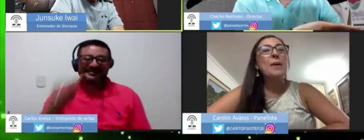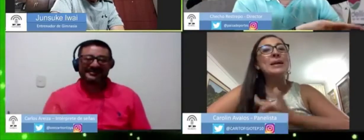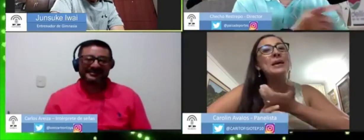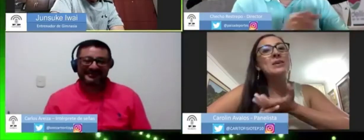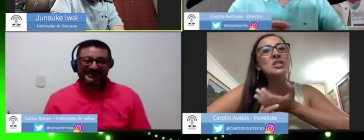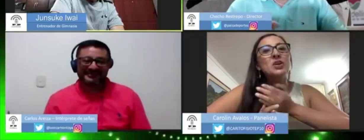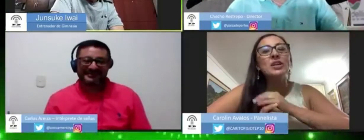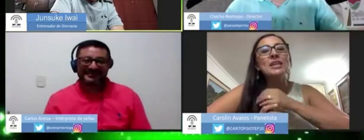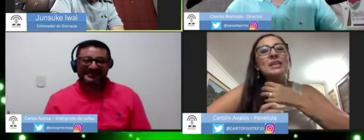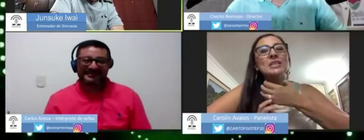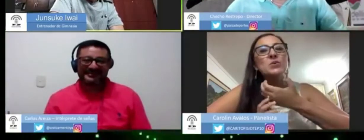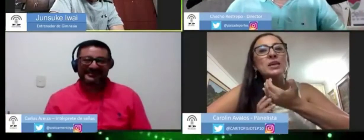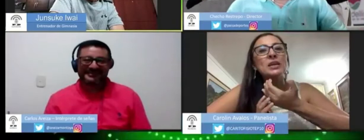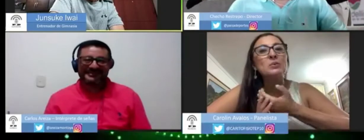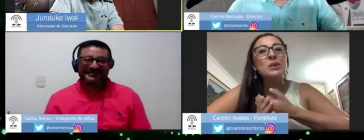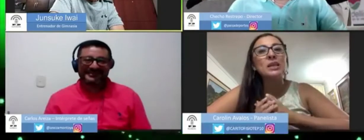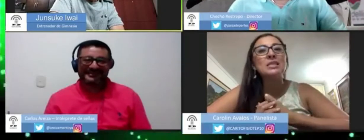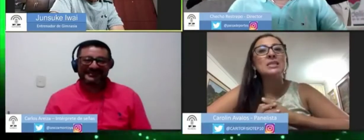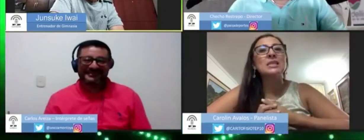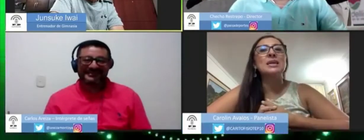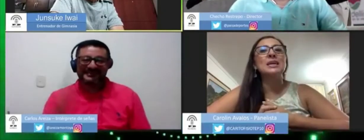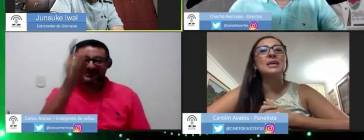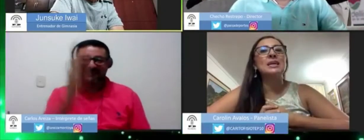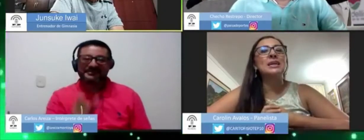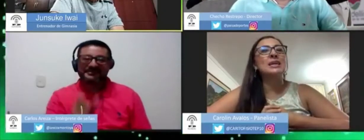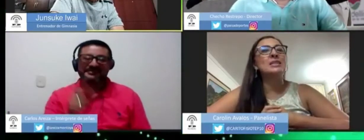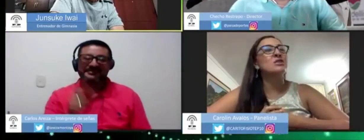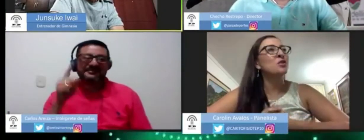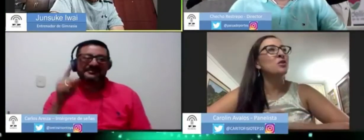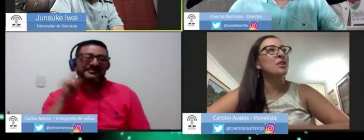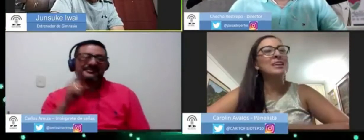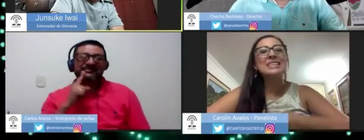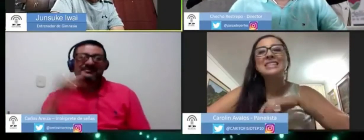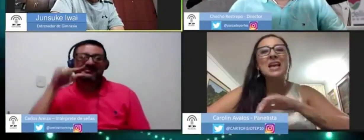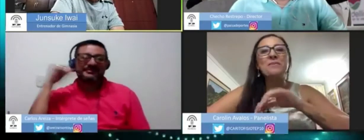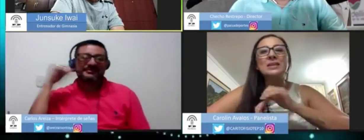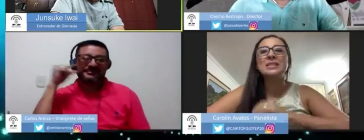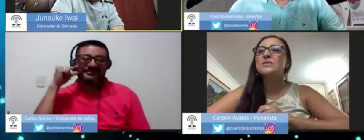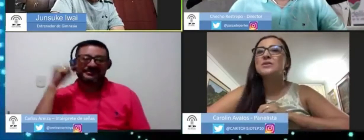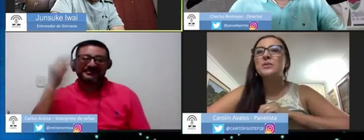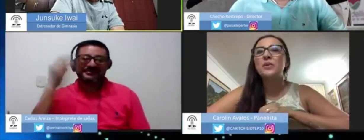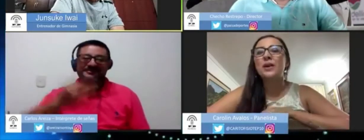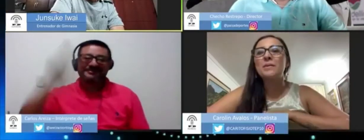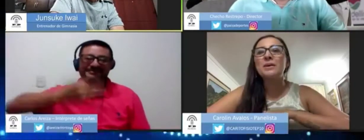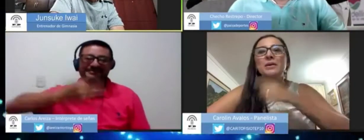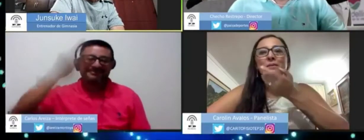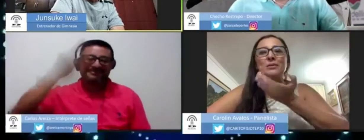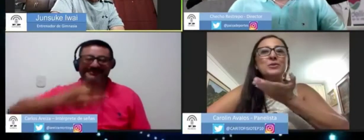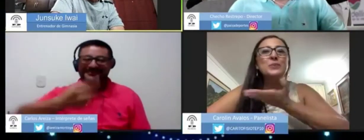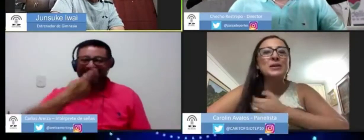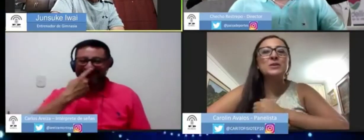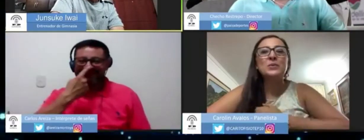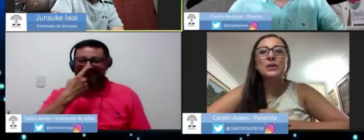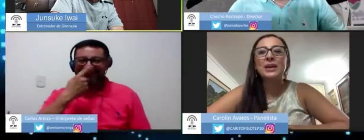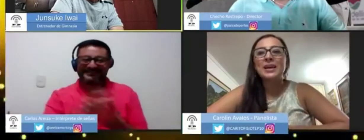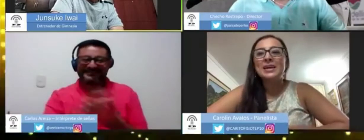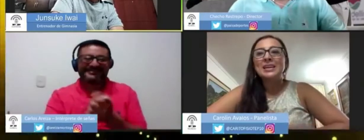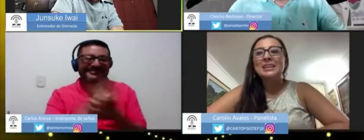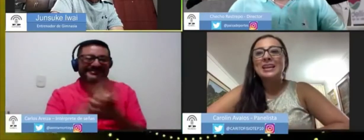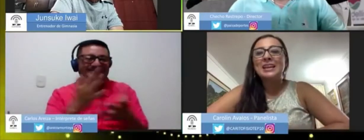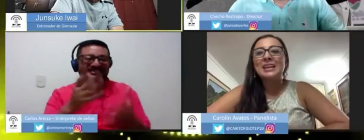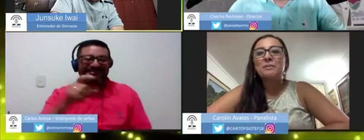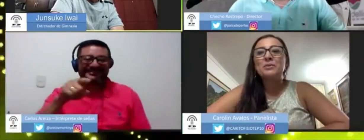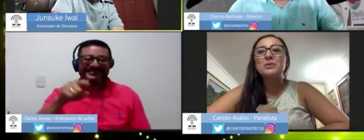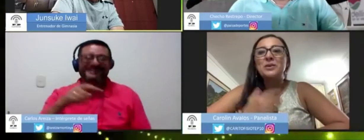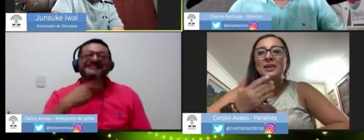Y María Bayona es una deportista sorda y siempre está en nuestro programa, por supuesto, porque